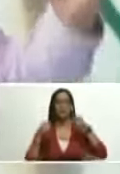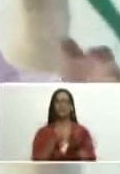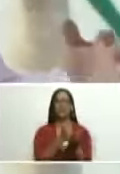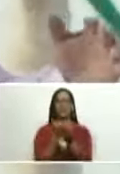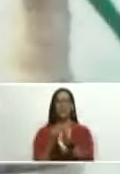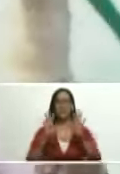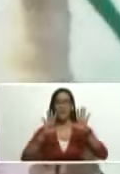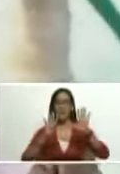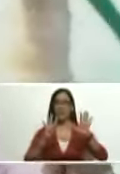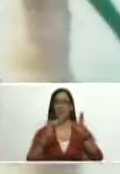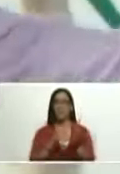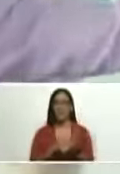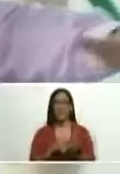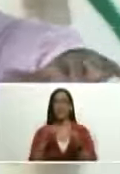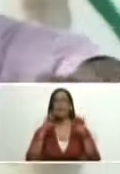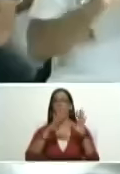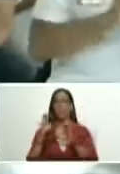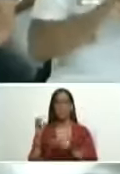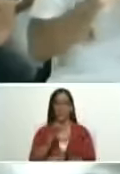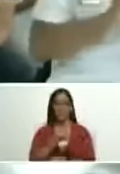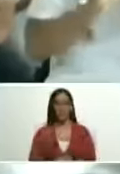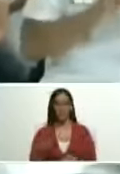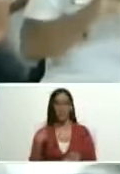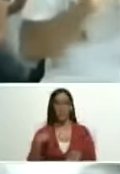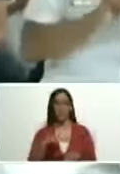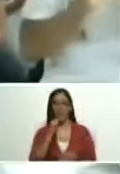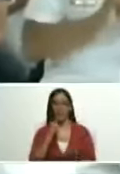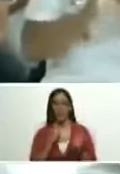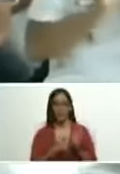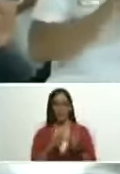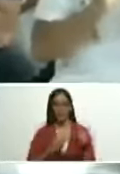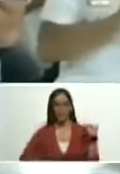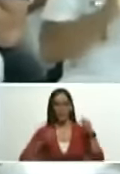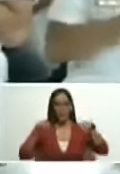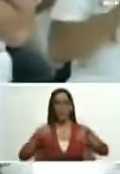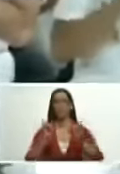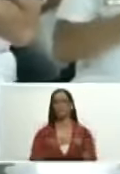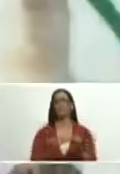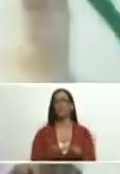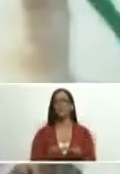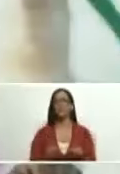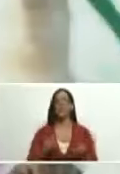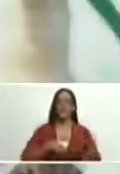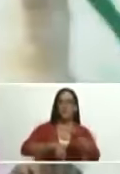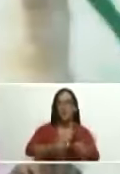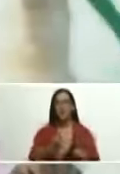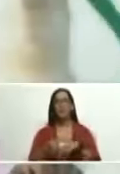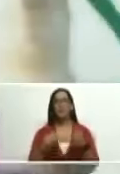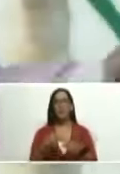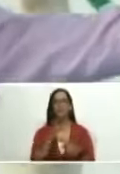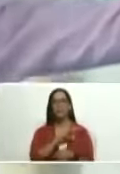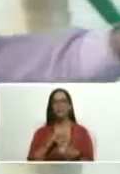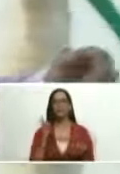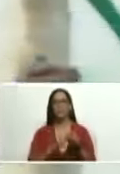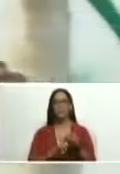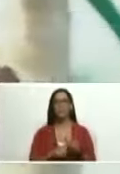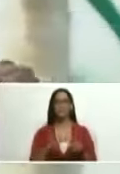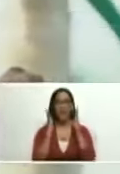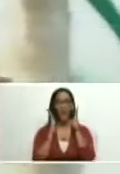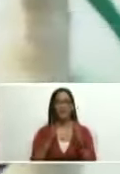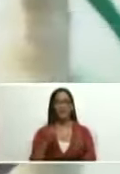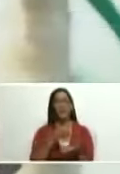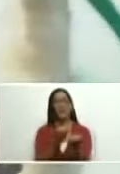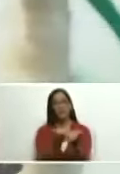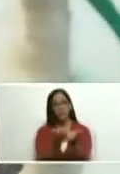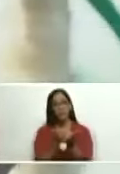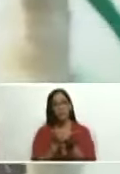19.200 personas. El urbanismo Hugo Chávez ya va a tener agua por completo, presidente. Hoy mismo me fui después con mi señora esposa a atender las solicitudes